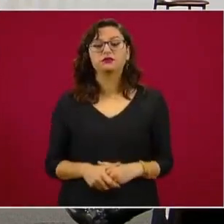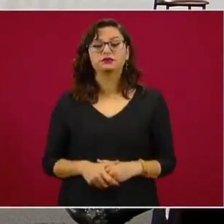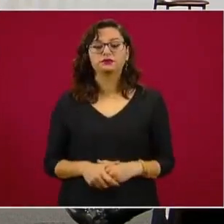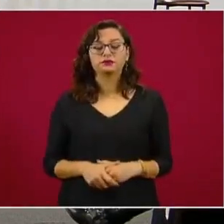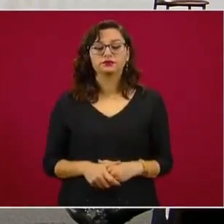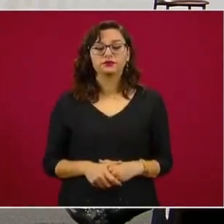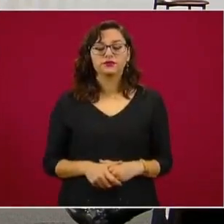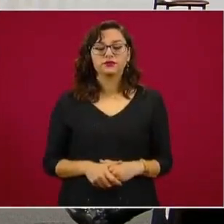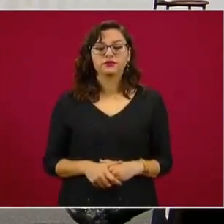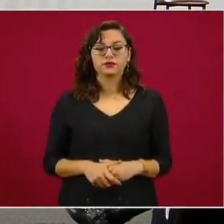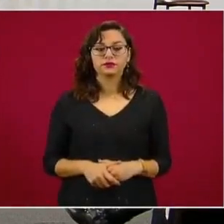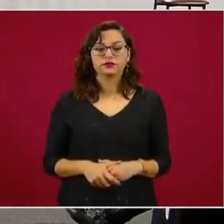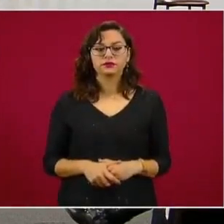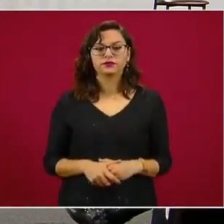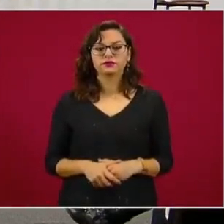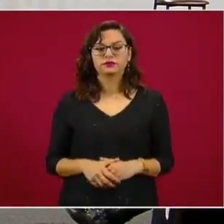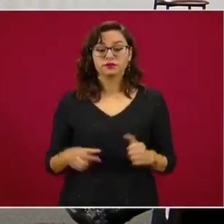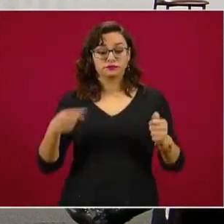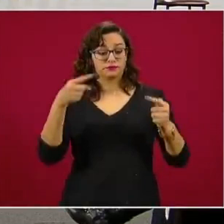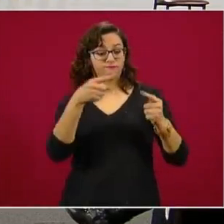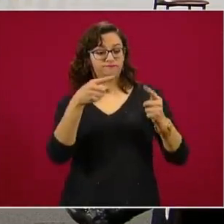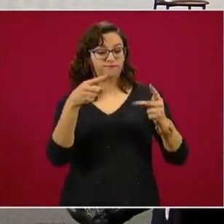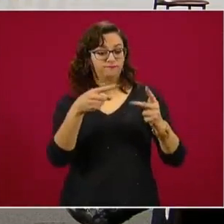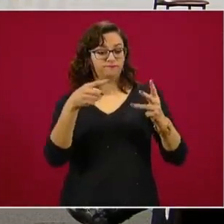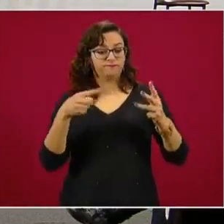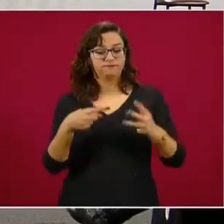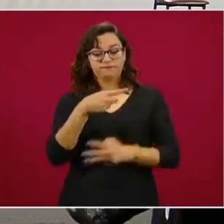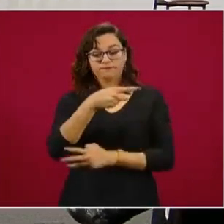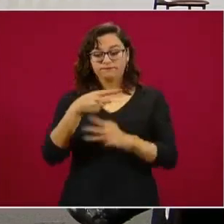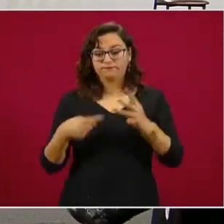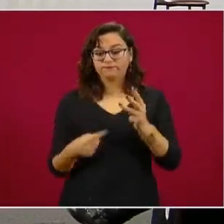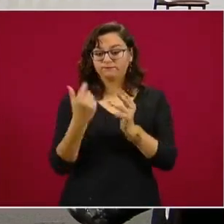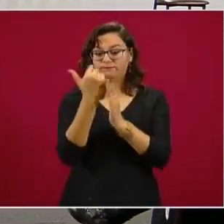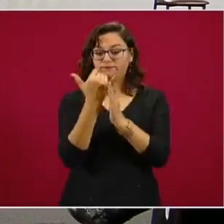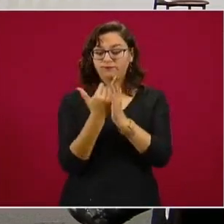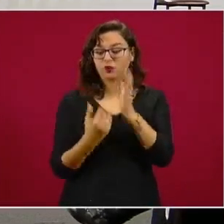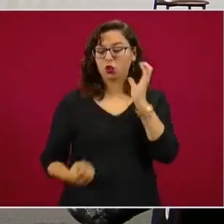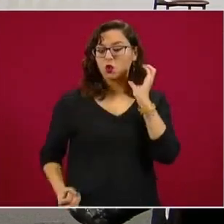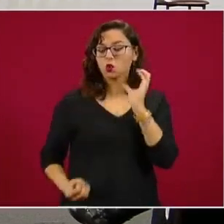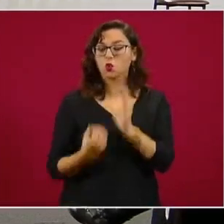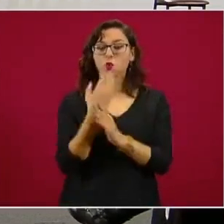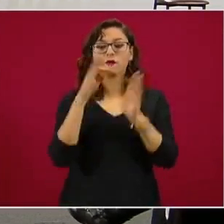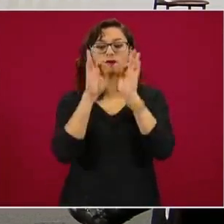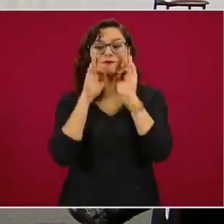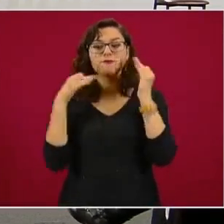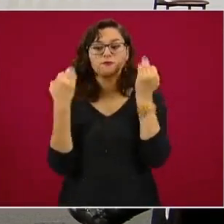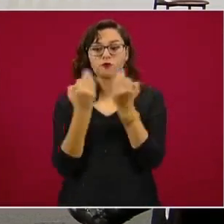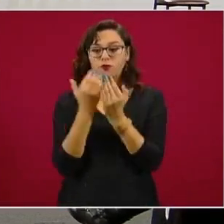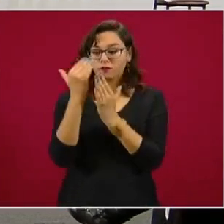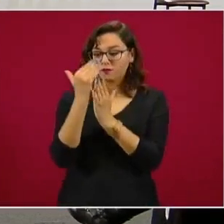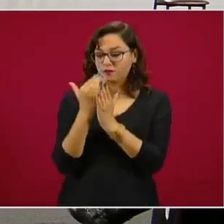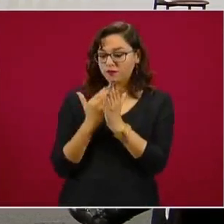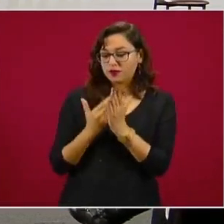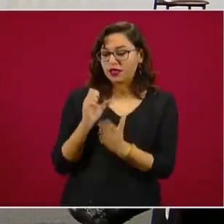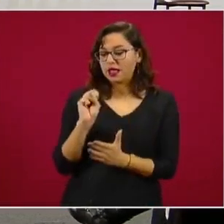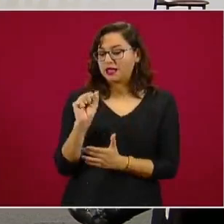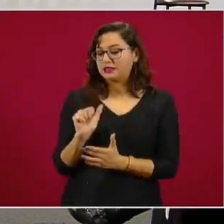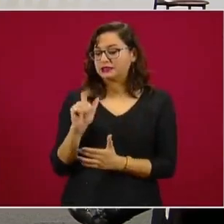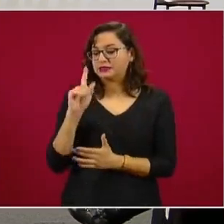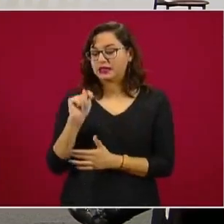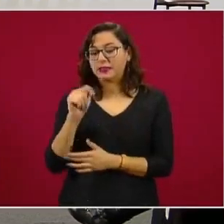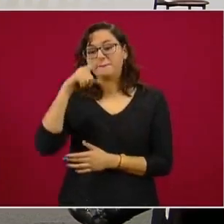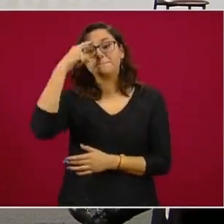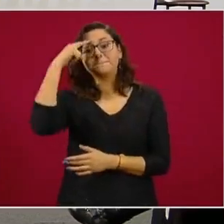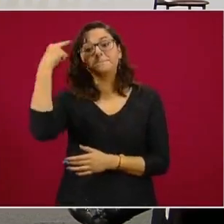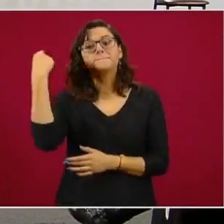Entonces, sobre todos estos 3 ejes fue donde estuvo toda la estrategia del SAT para tratar de combatir la disminución de los